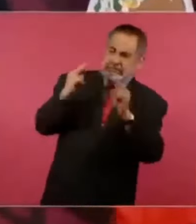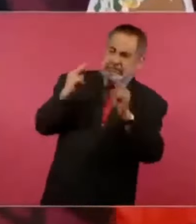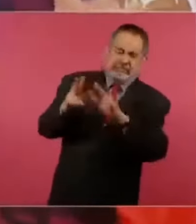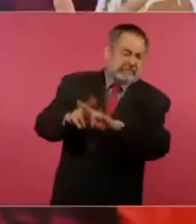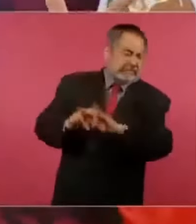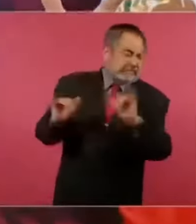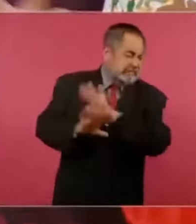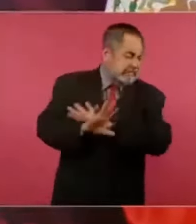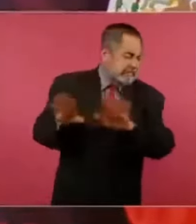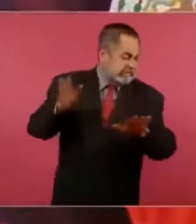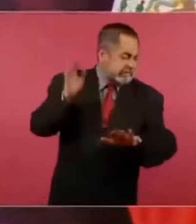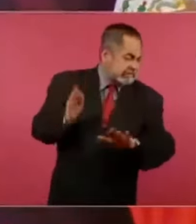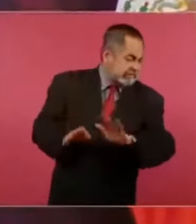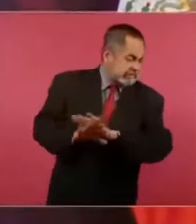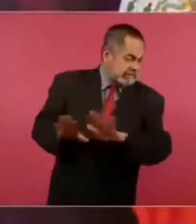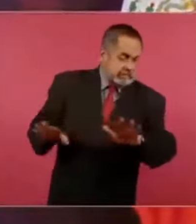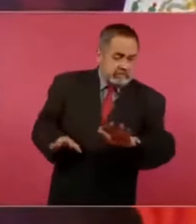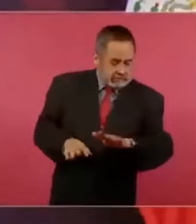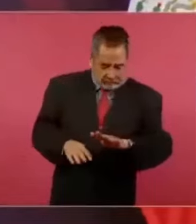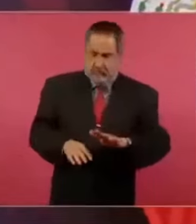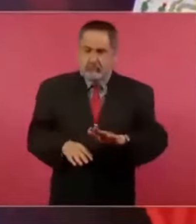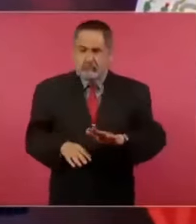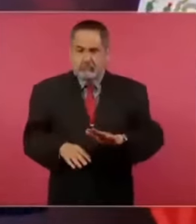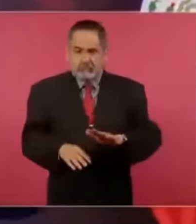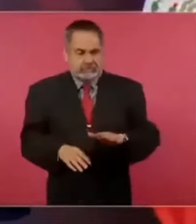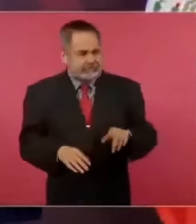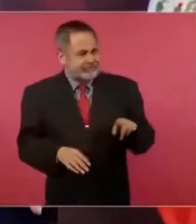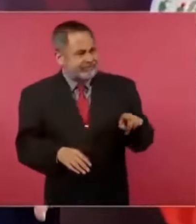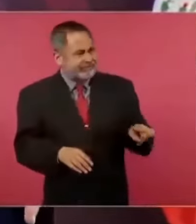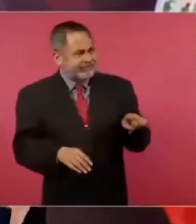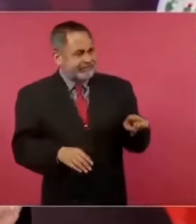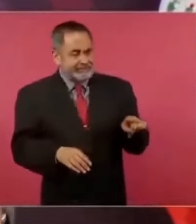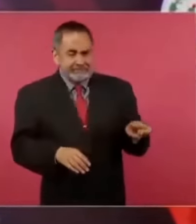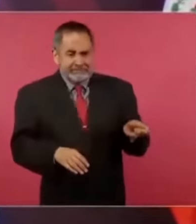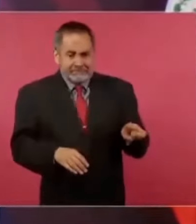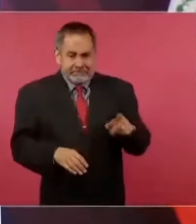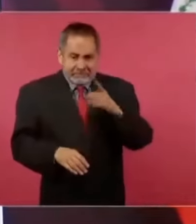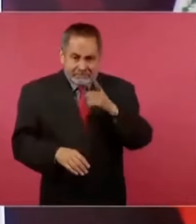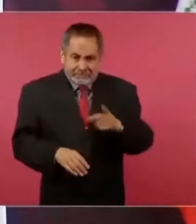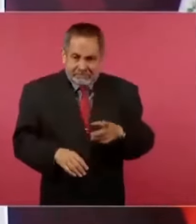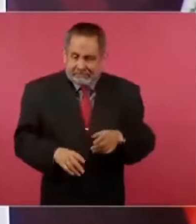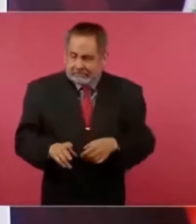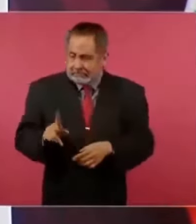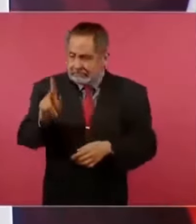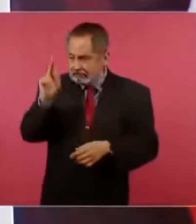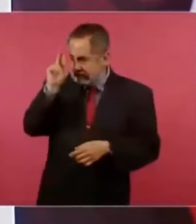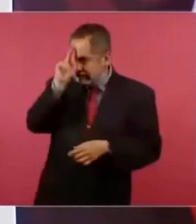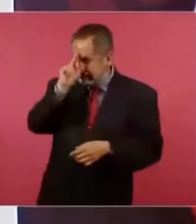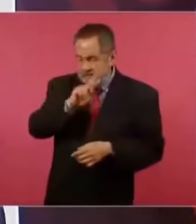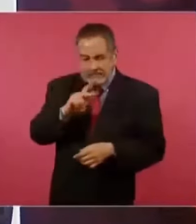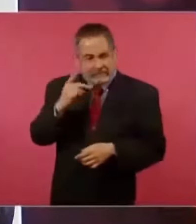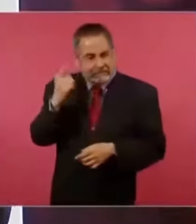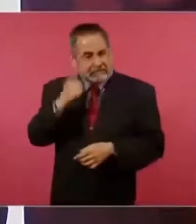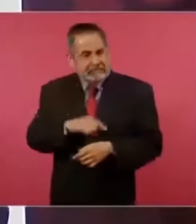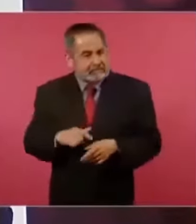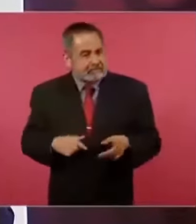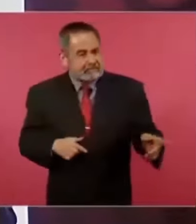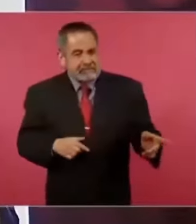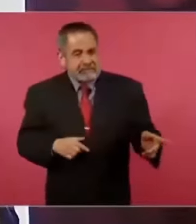pero una cosa tremenda, o sea, de